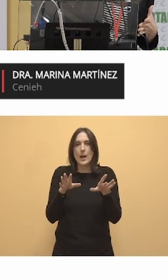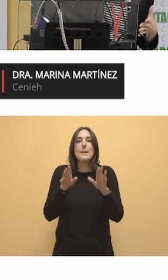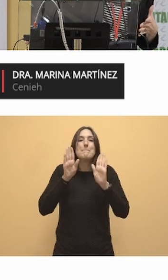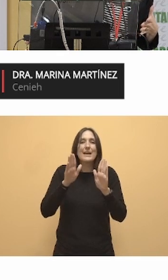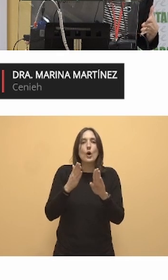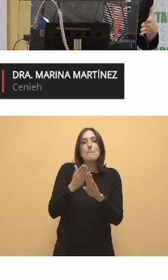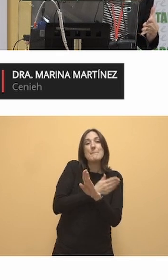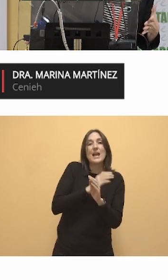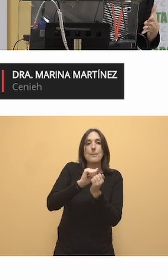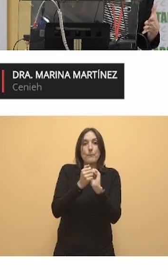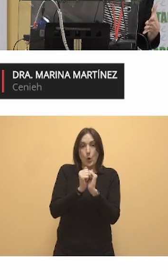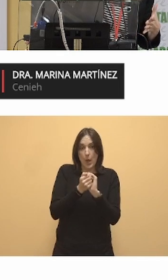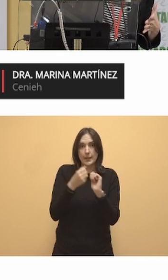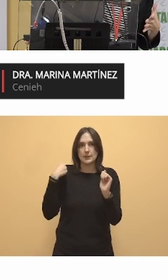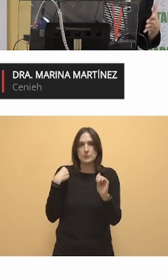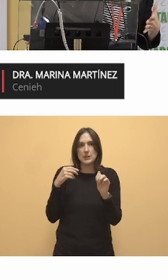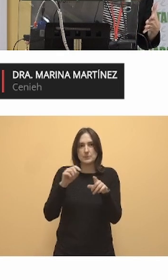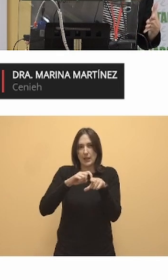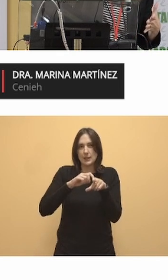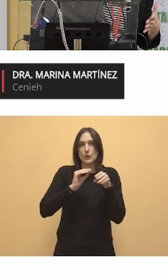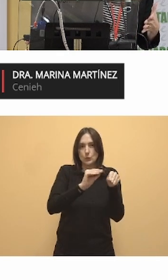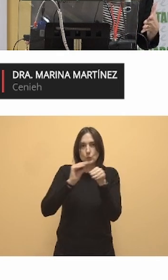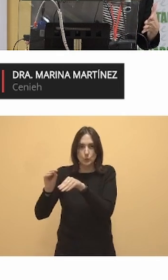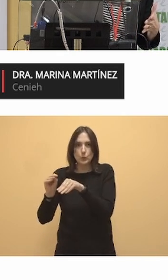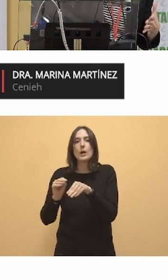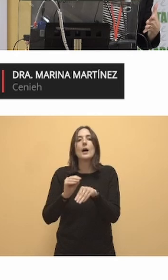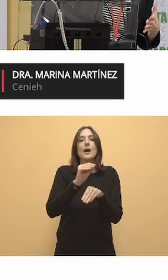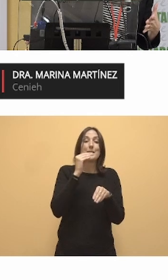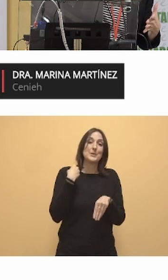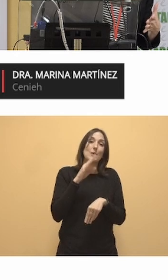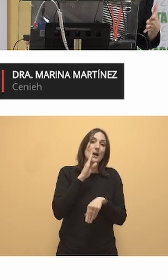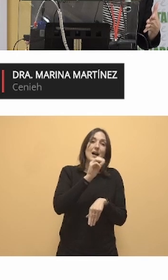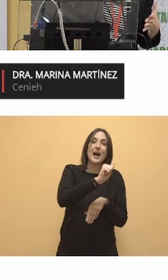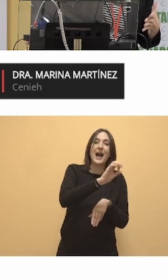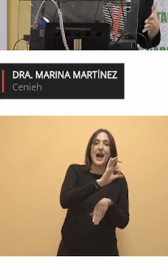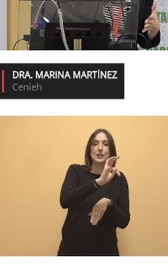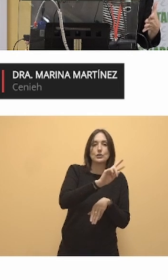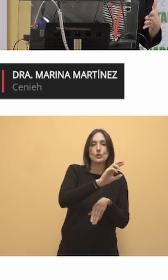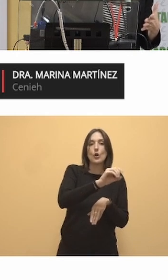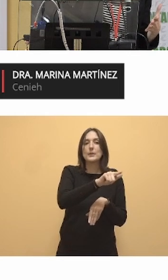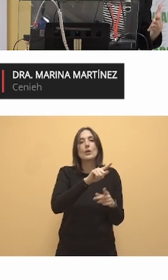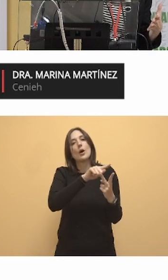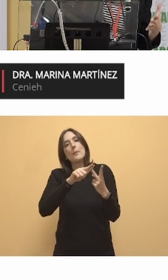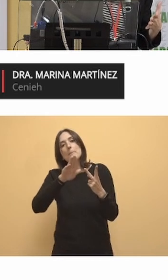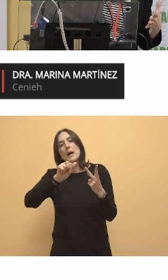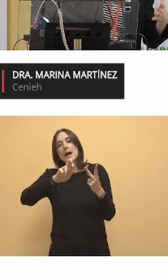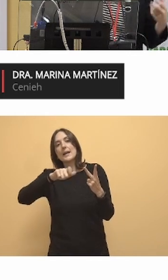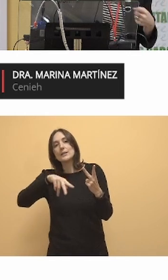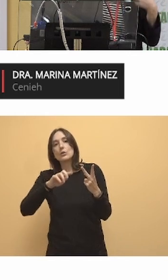de estas especies del género Australopithecus y Parántropo son totalmente